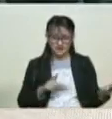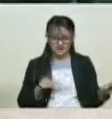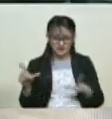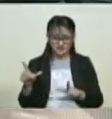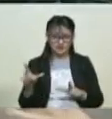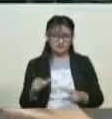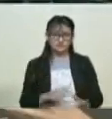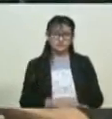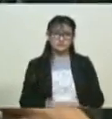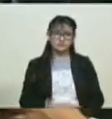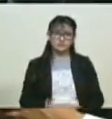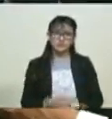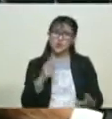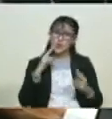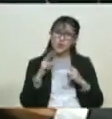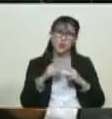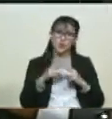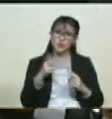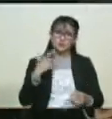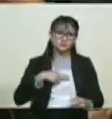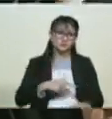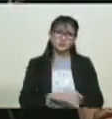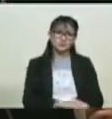no nos conocen